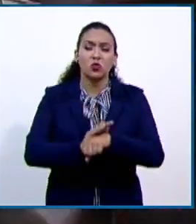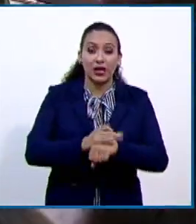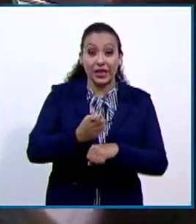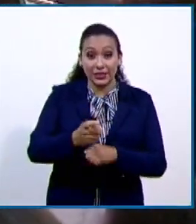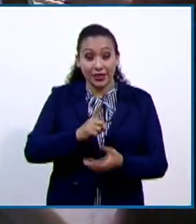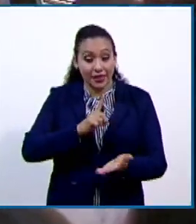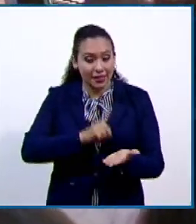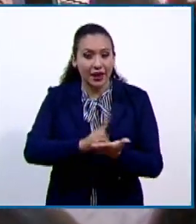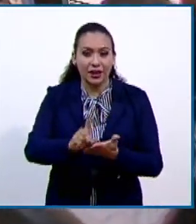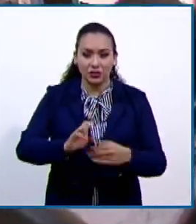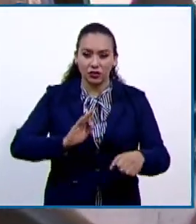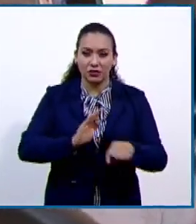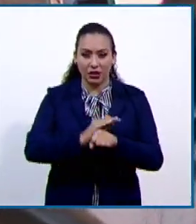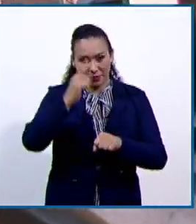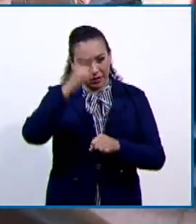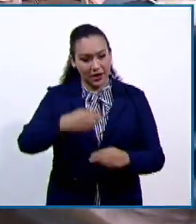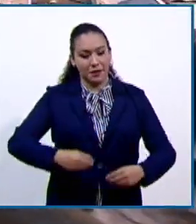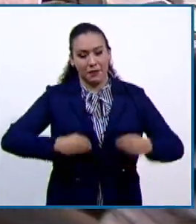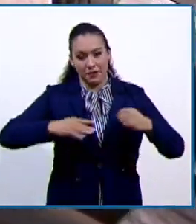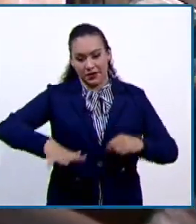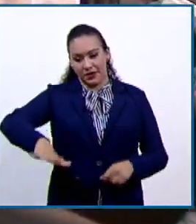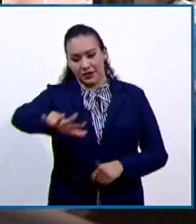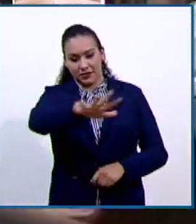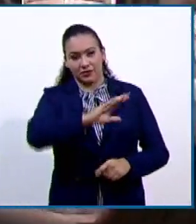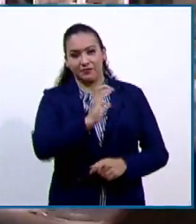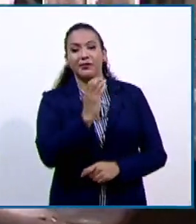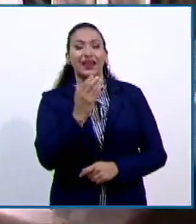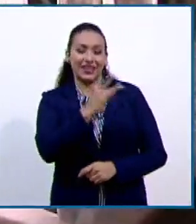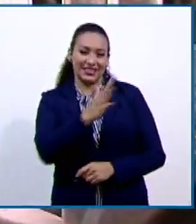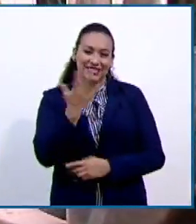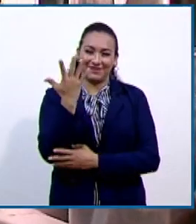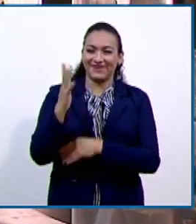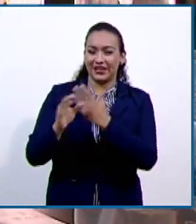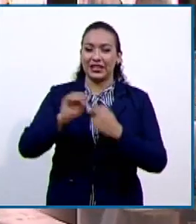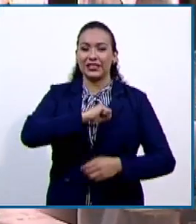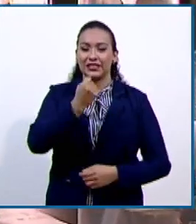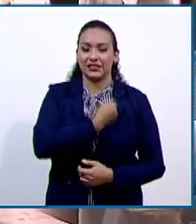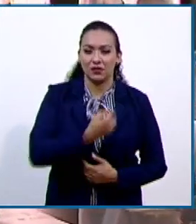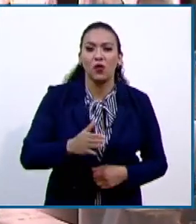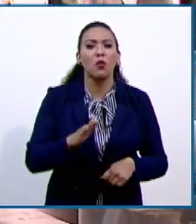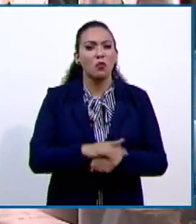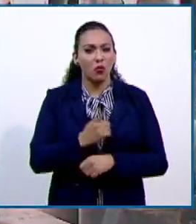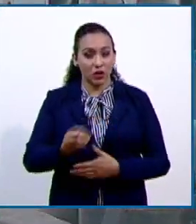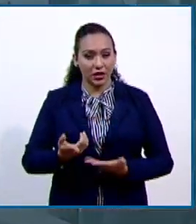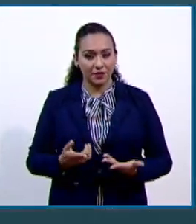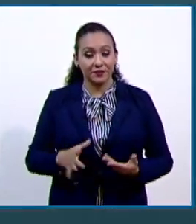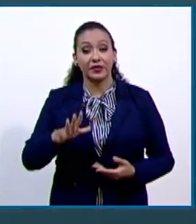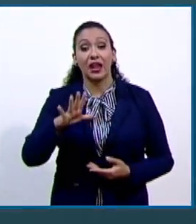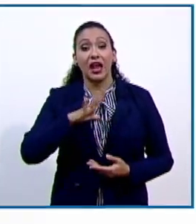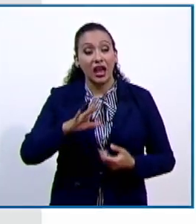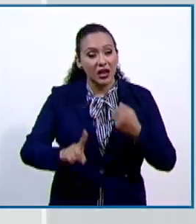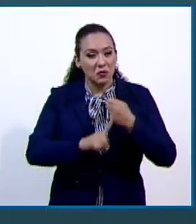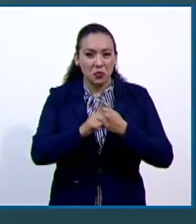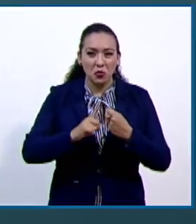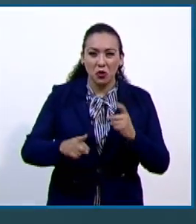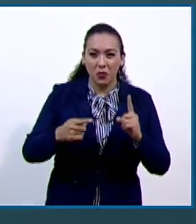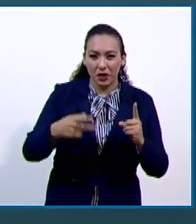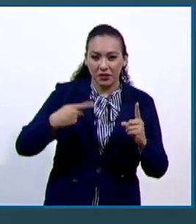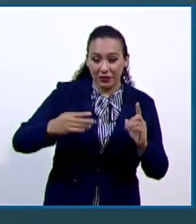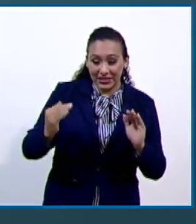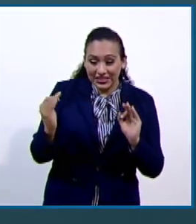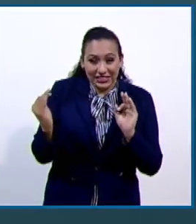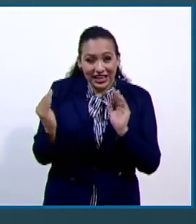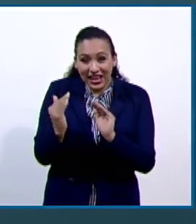un derecho a un medio ambiente sano, pues con ello sustenta el reclamo por la afectación al ecosistema cercano a su